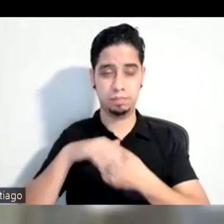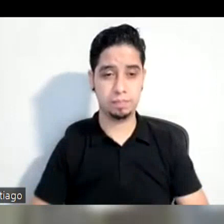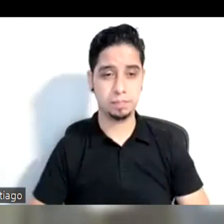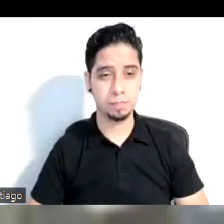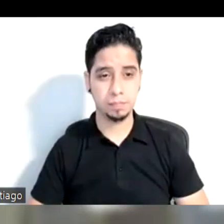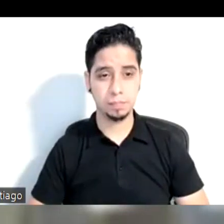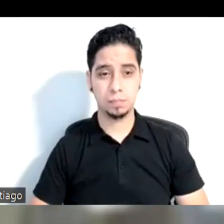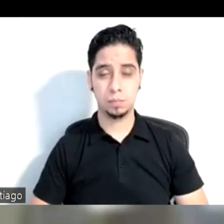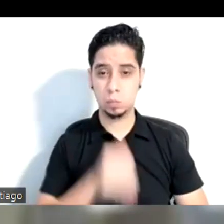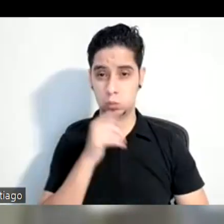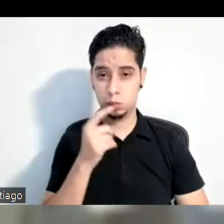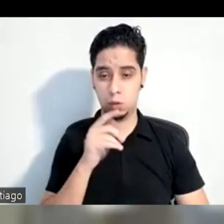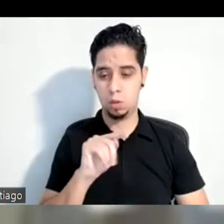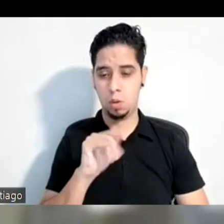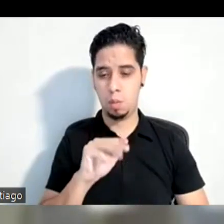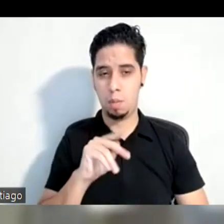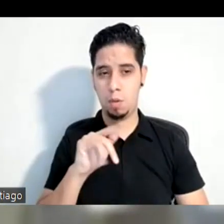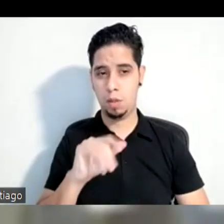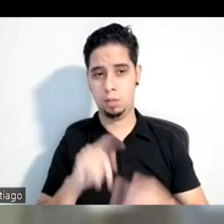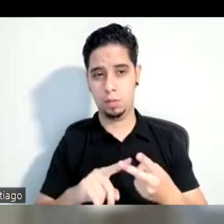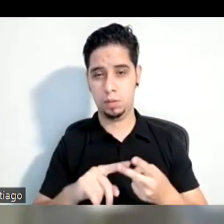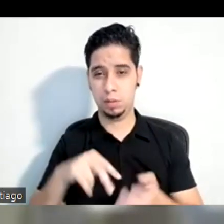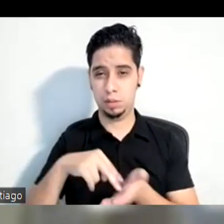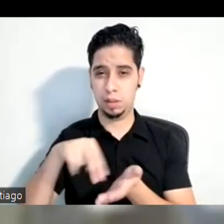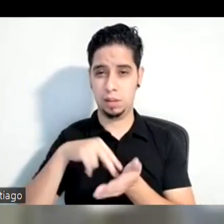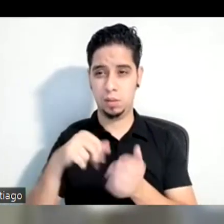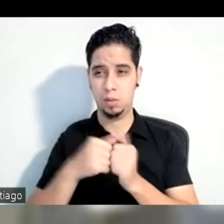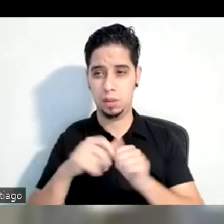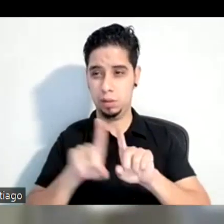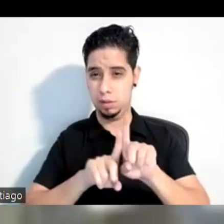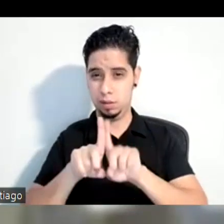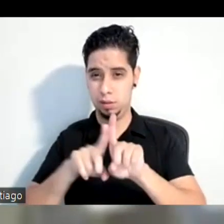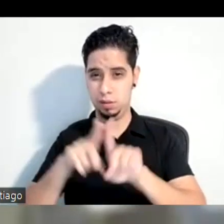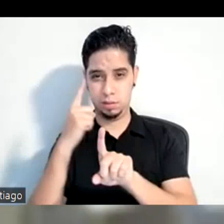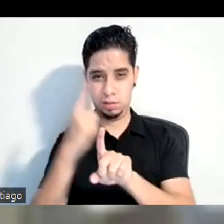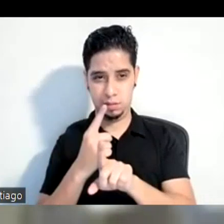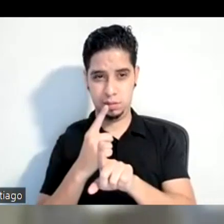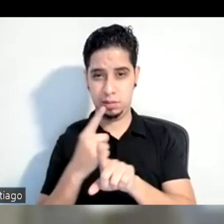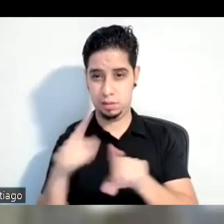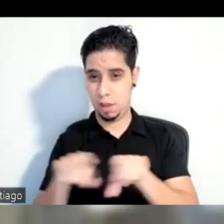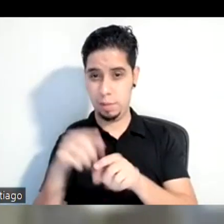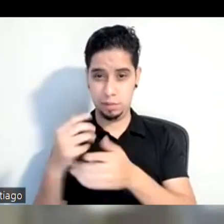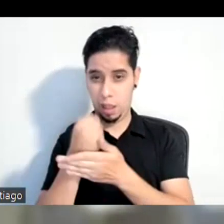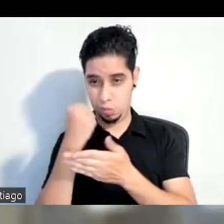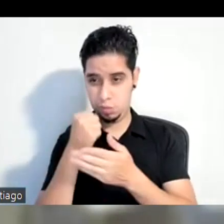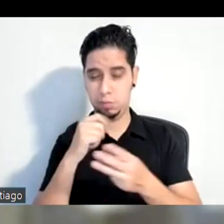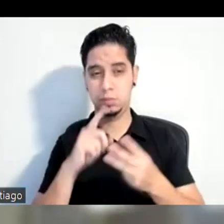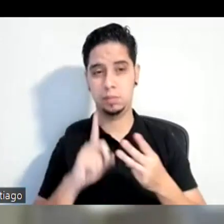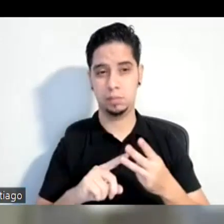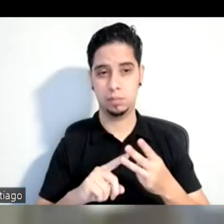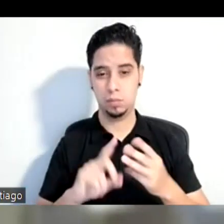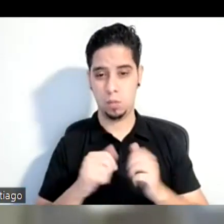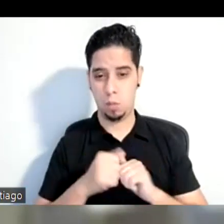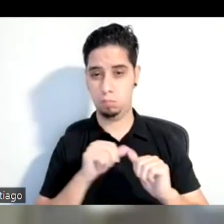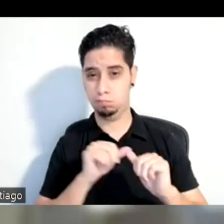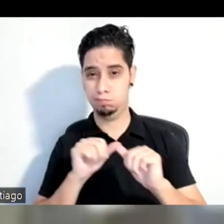fue top model, después fue Dancing with the Stars, creo que es que se llamaba, que él fue el ganador. O sea, como él, tú sabes,